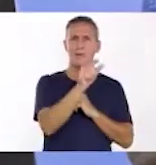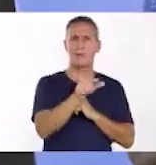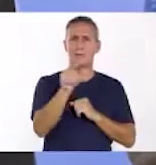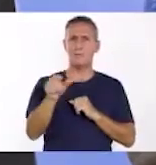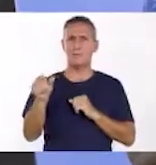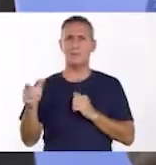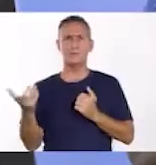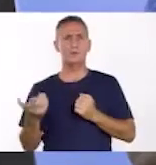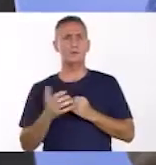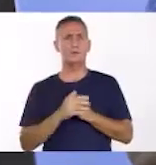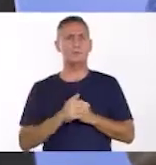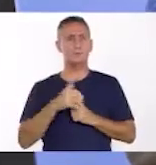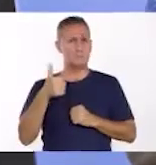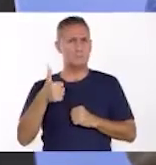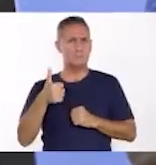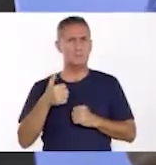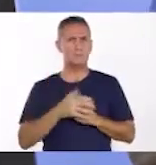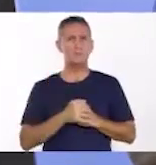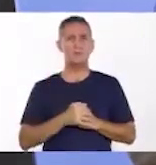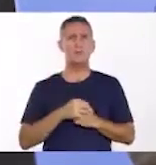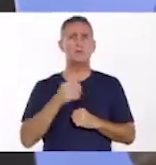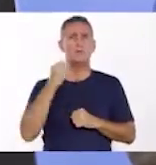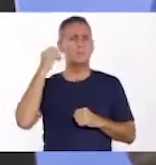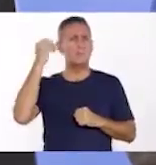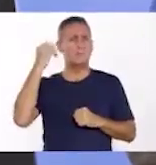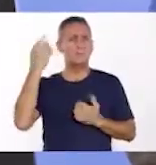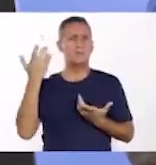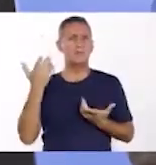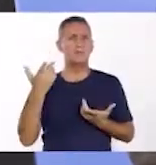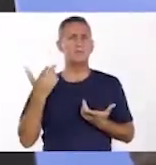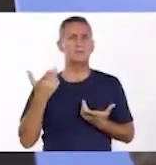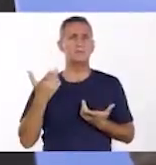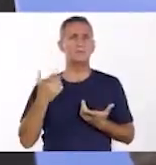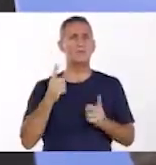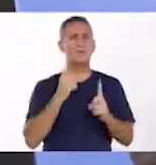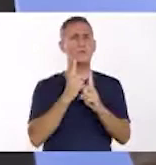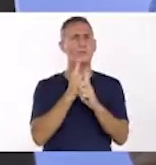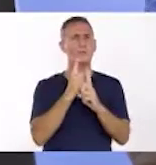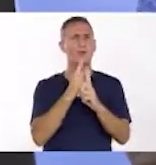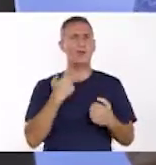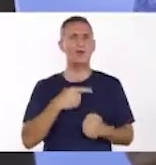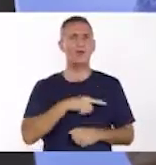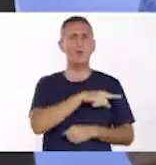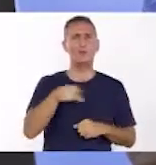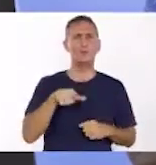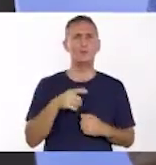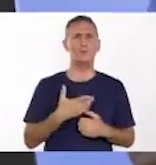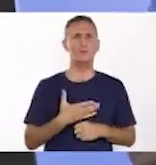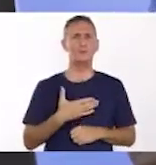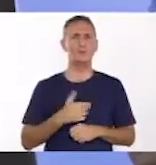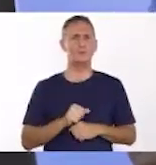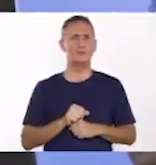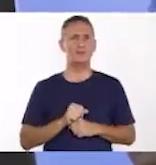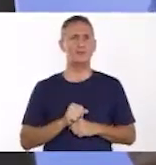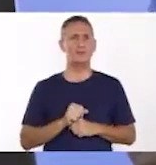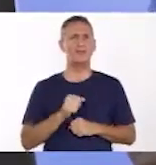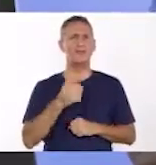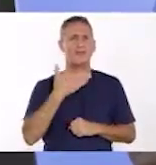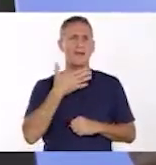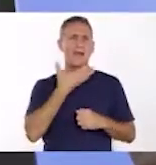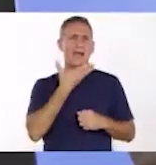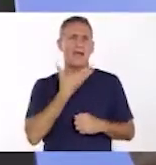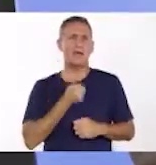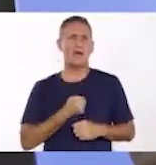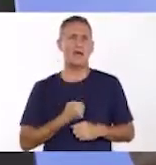personajes. Bien, creo que va a ser un encuentro en que a ustedes les va a gustar